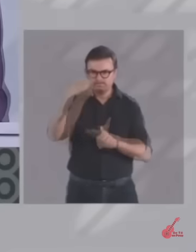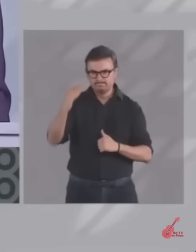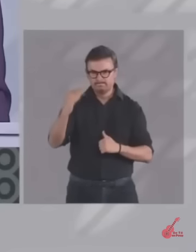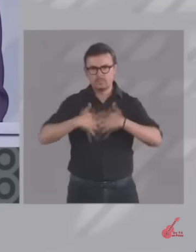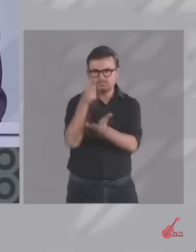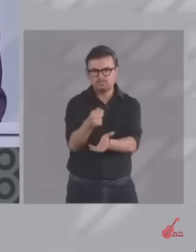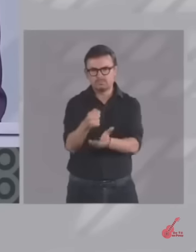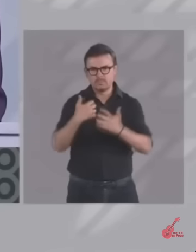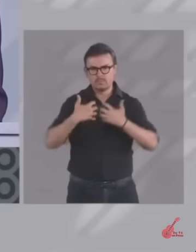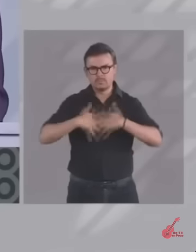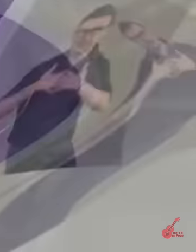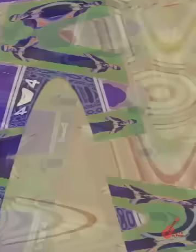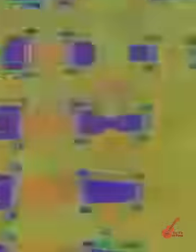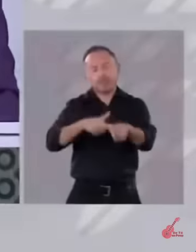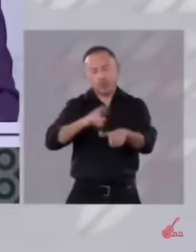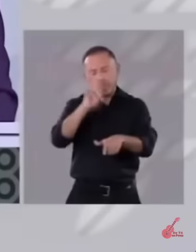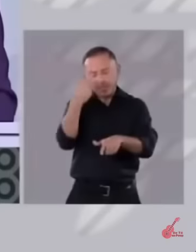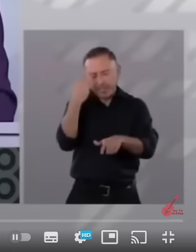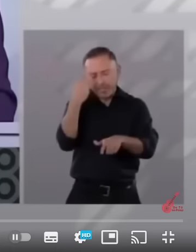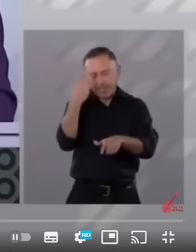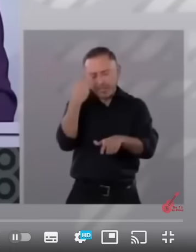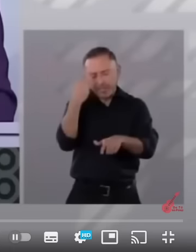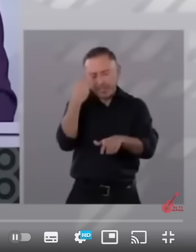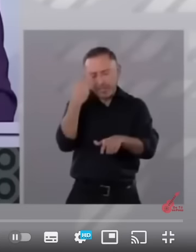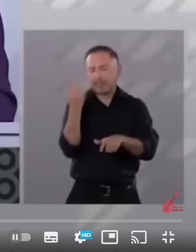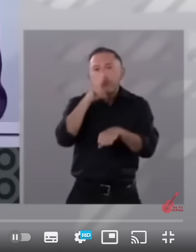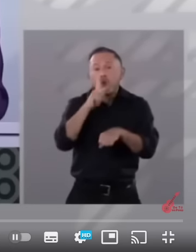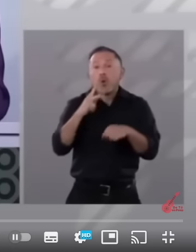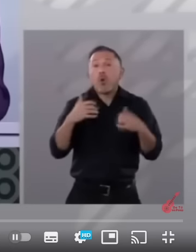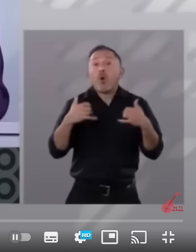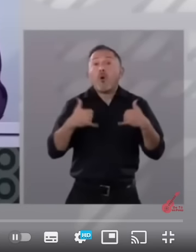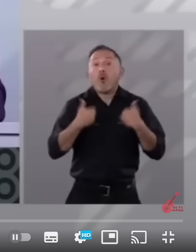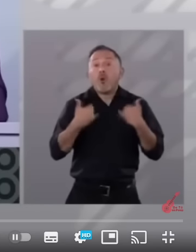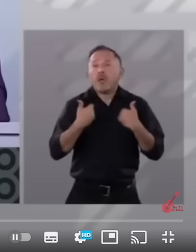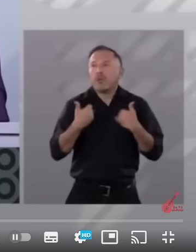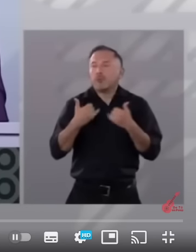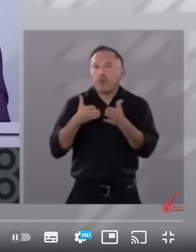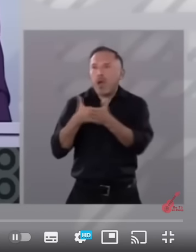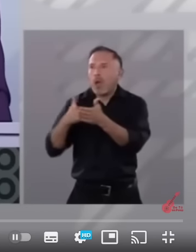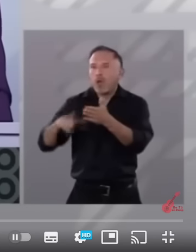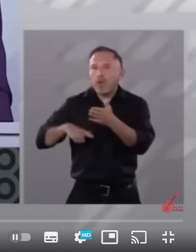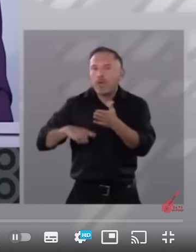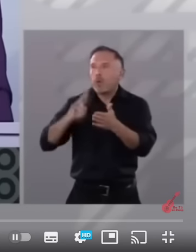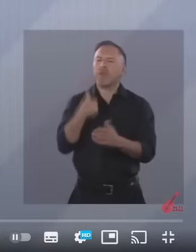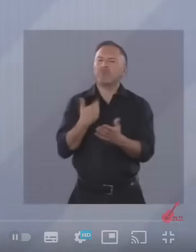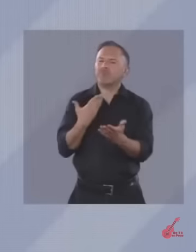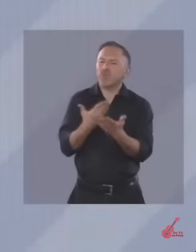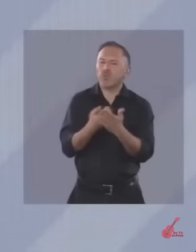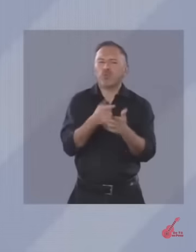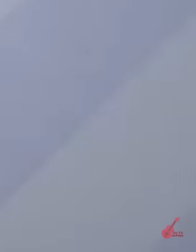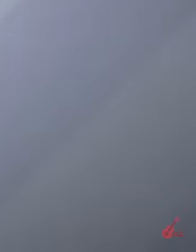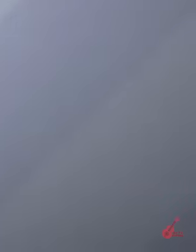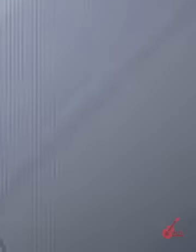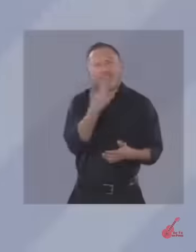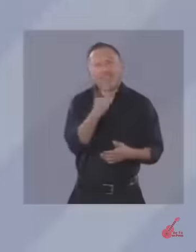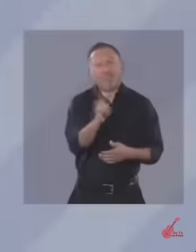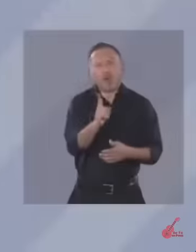Tiene una pichula muy pequeña. Si el sexo mexivergas es su derecho, porque no hay putas en las esquinas. Quiero aclarar.